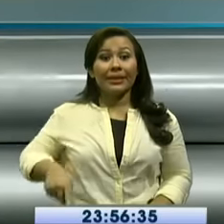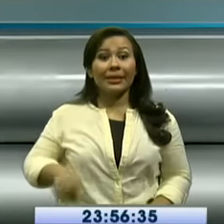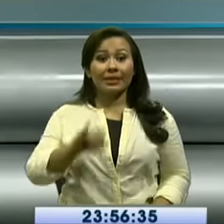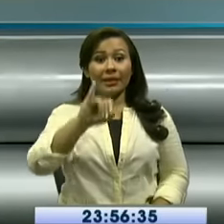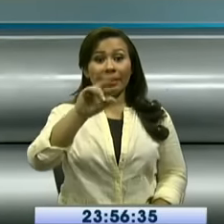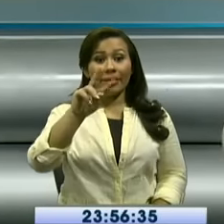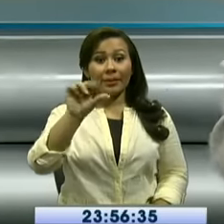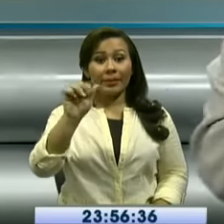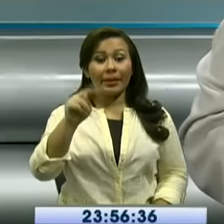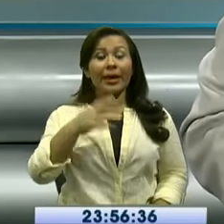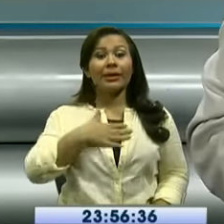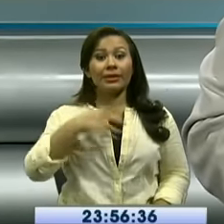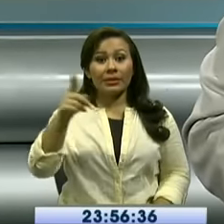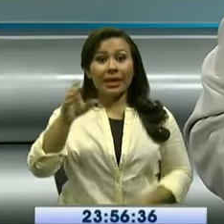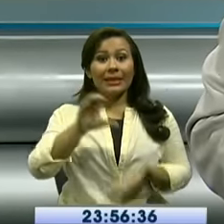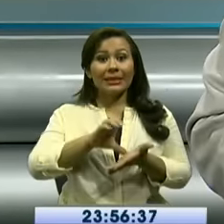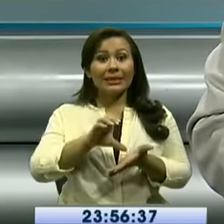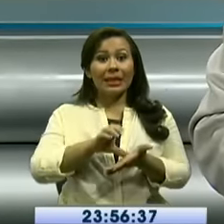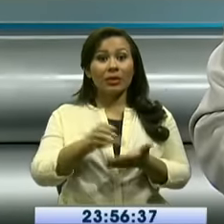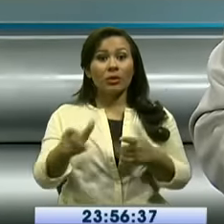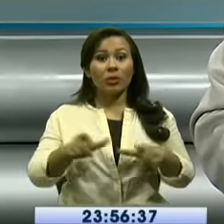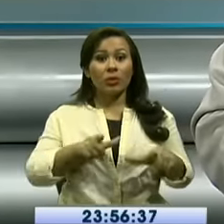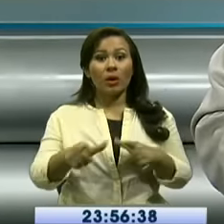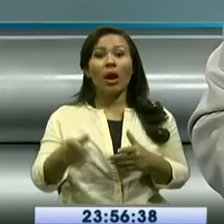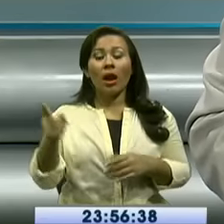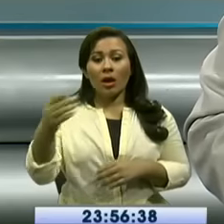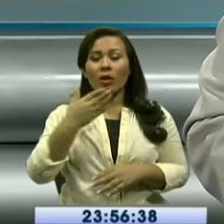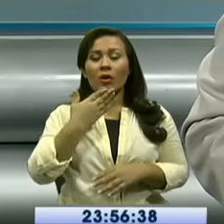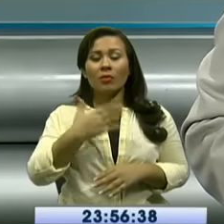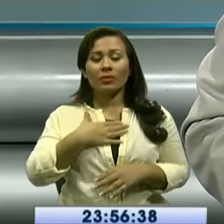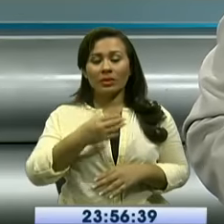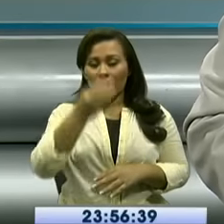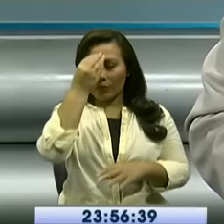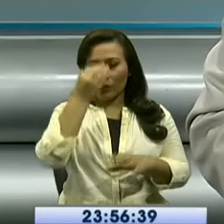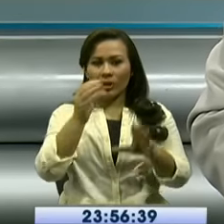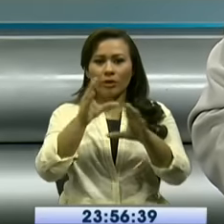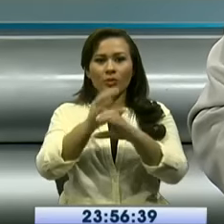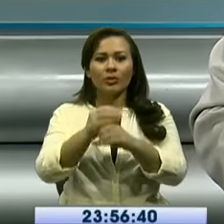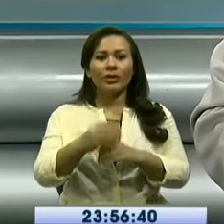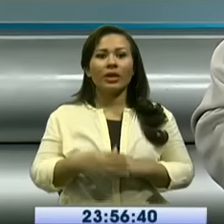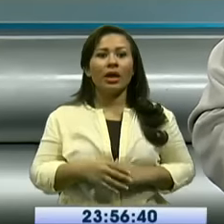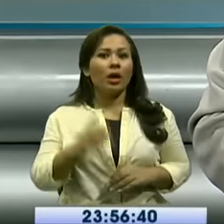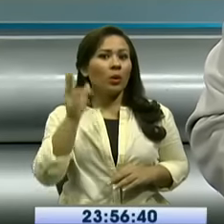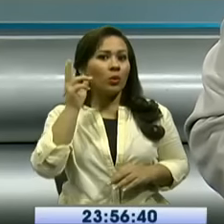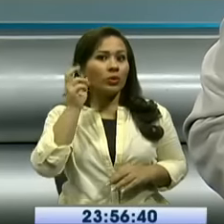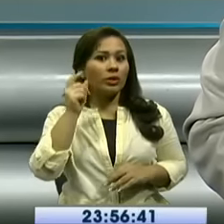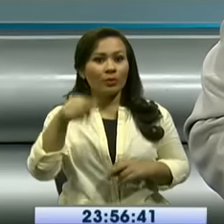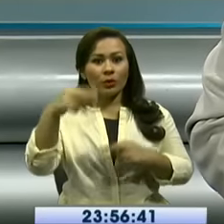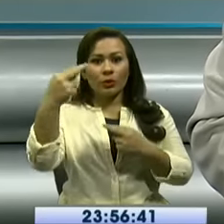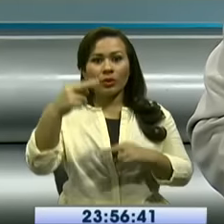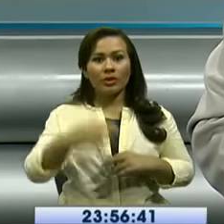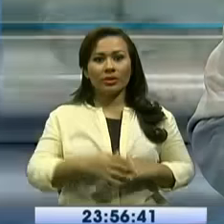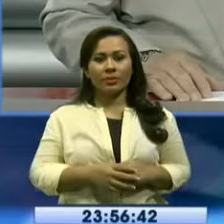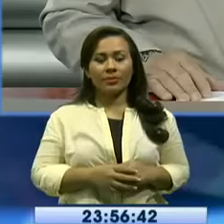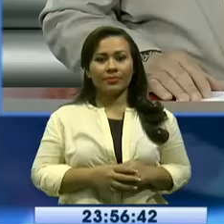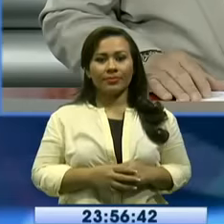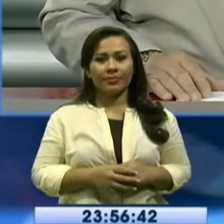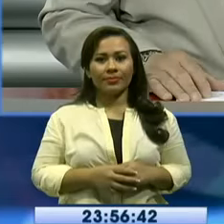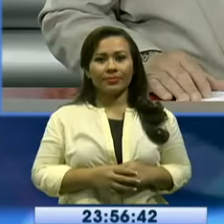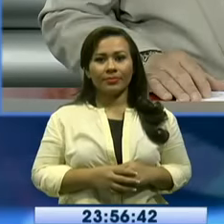en el centro de la ciudad y nos informa enseguida. Iván, buenas noches, te escuchamos, escuchamos tu informe.